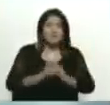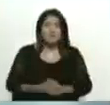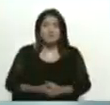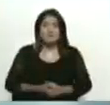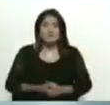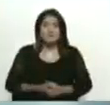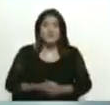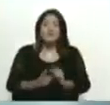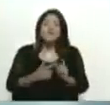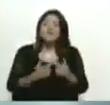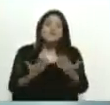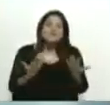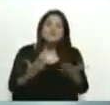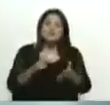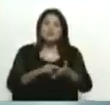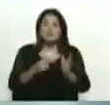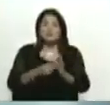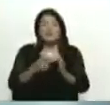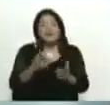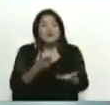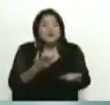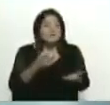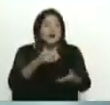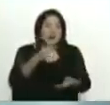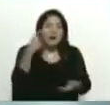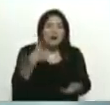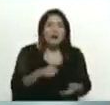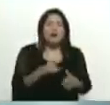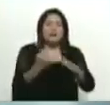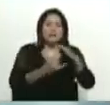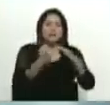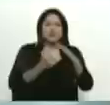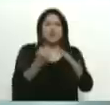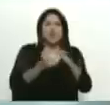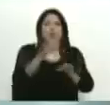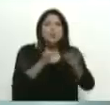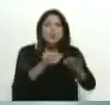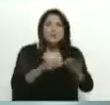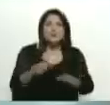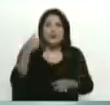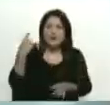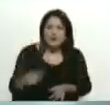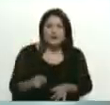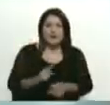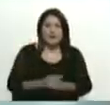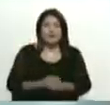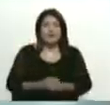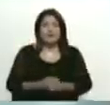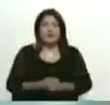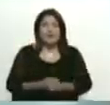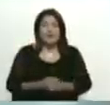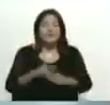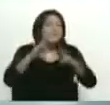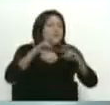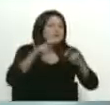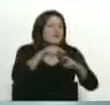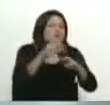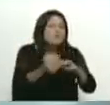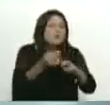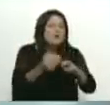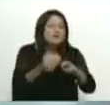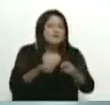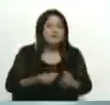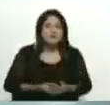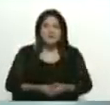porque eso implica entonces que tenemos instituciones de justicia sólidas. Investigaciones que se hacen, ¿para qué? Como dije al